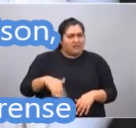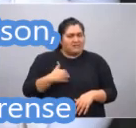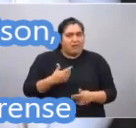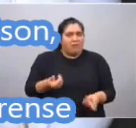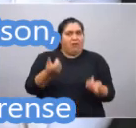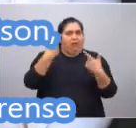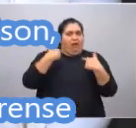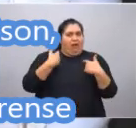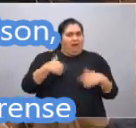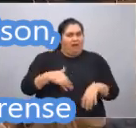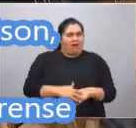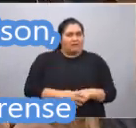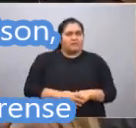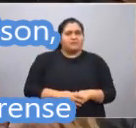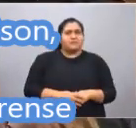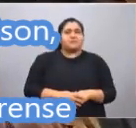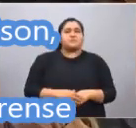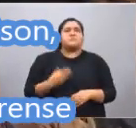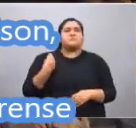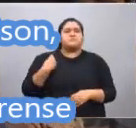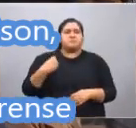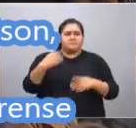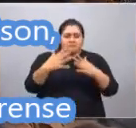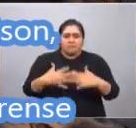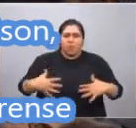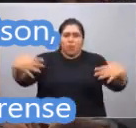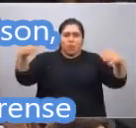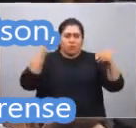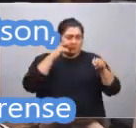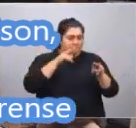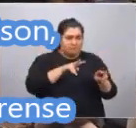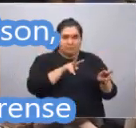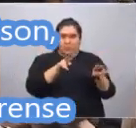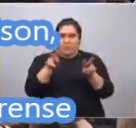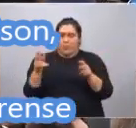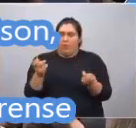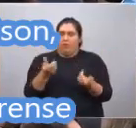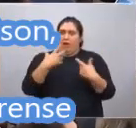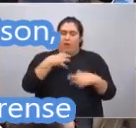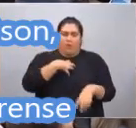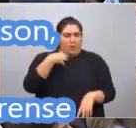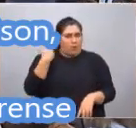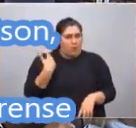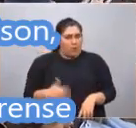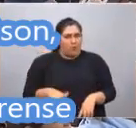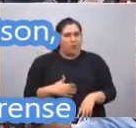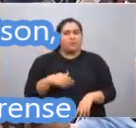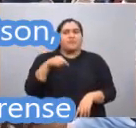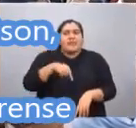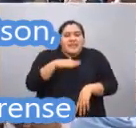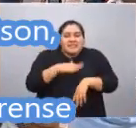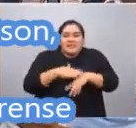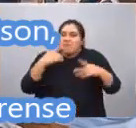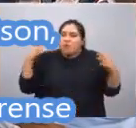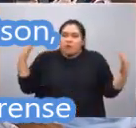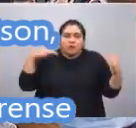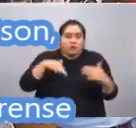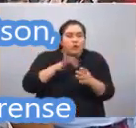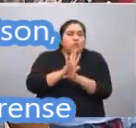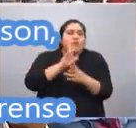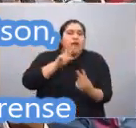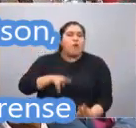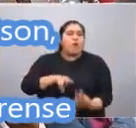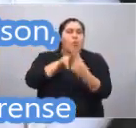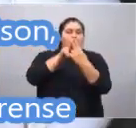me pone ver este maravilloso encuentro, este esplendoroso